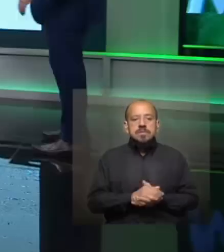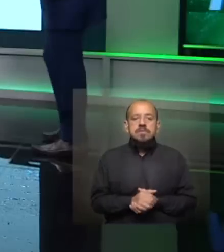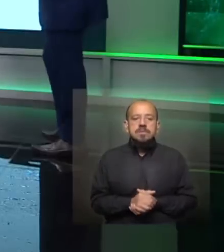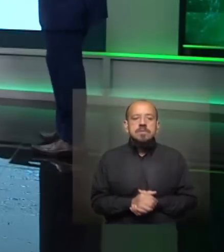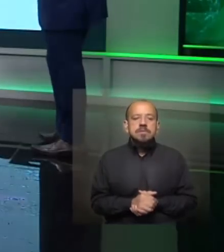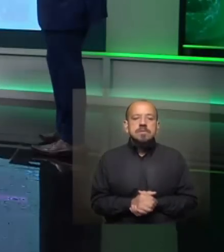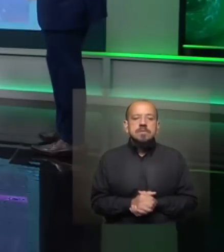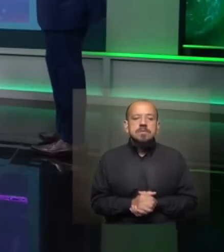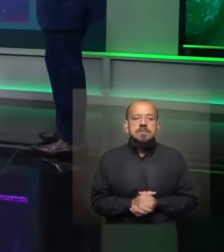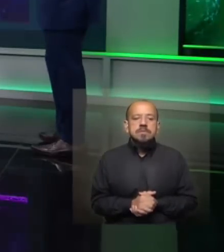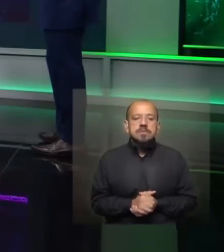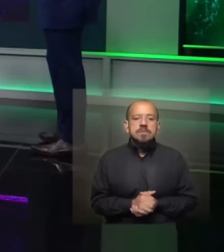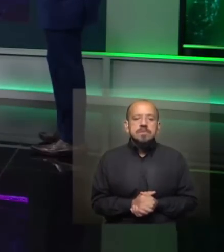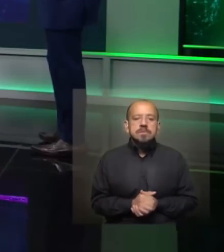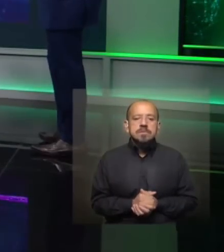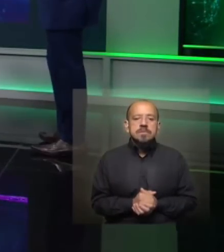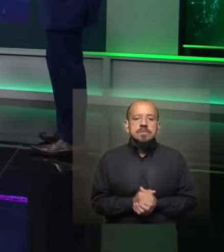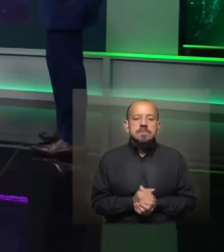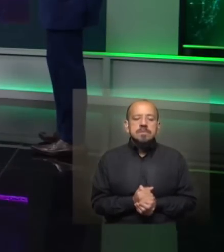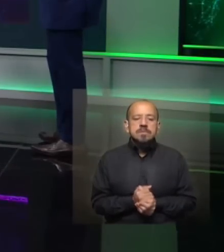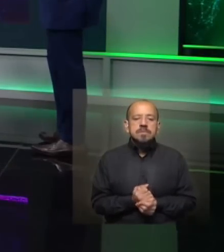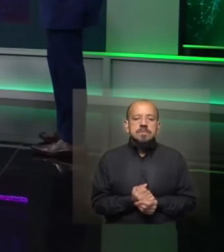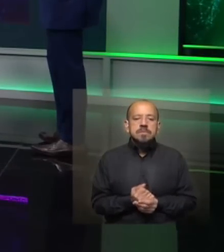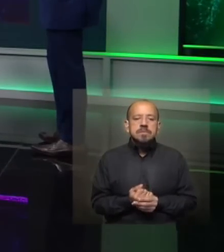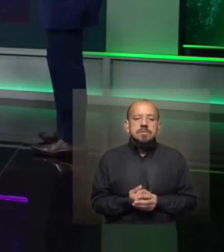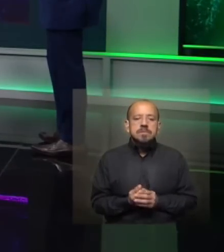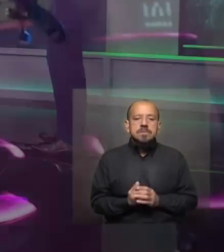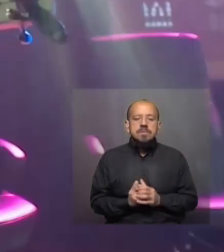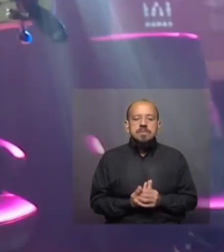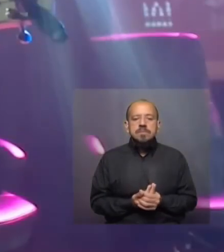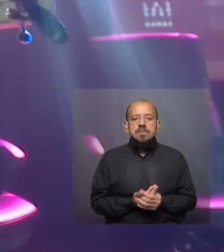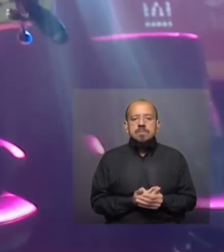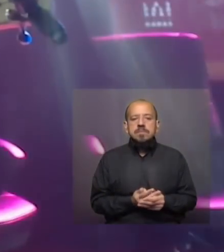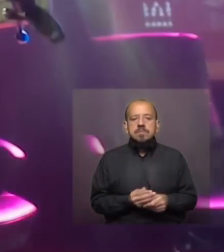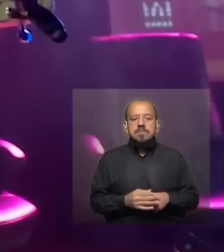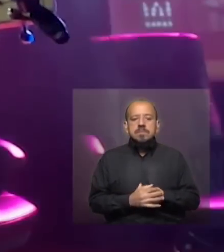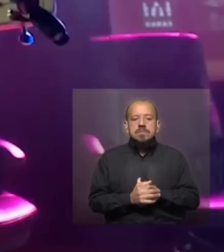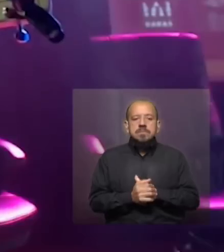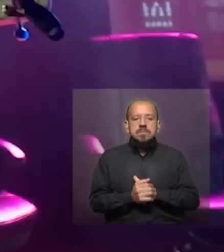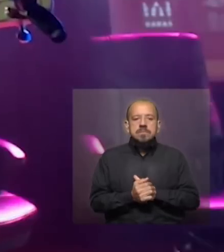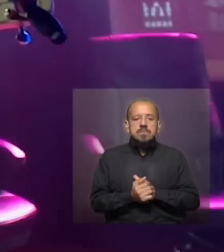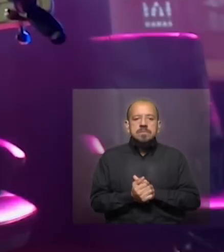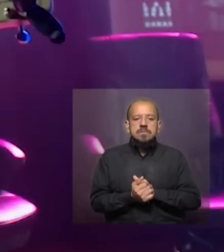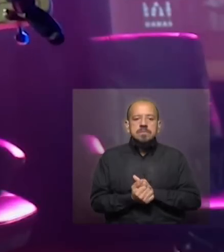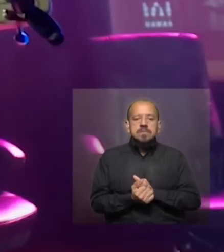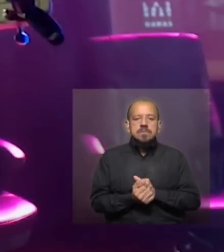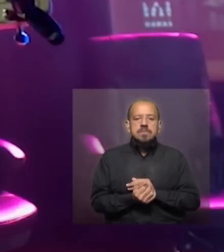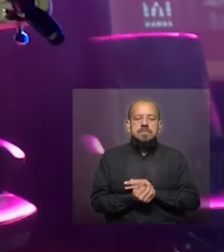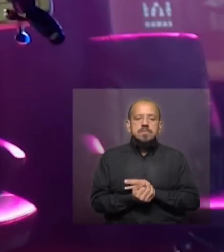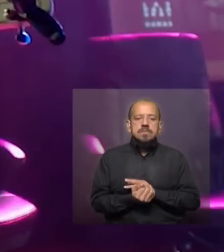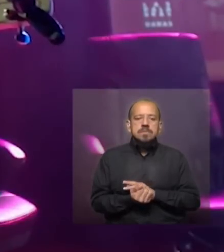bien lea para ser mejor lea para las